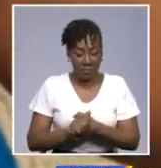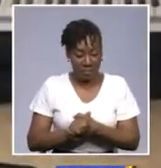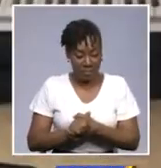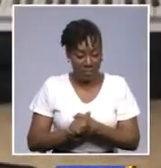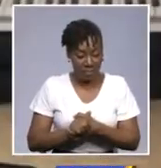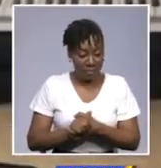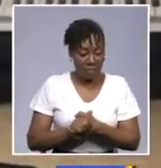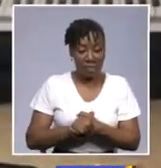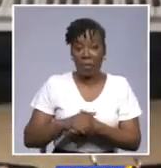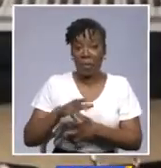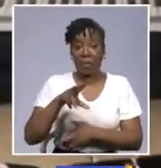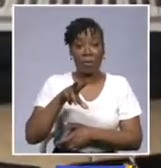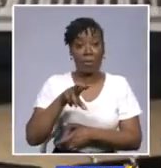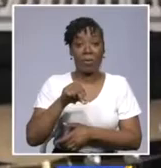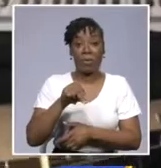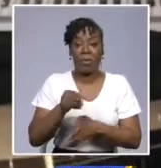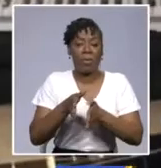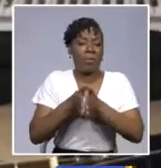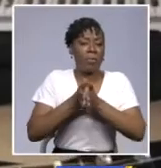con